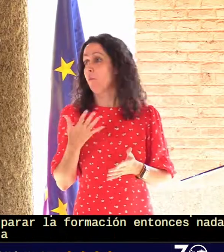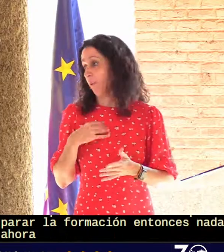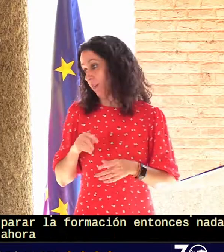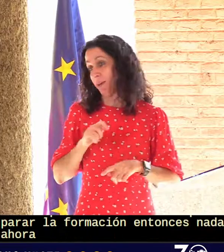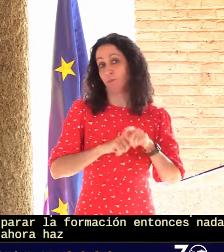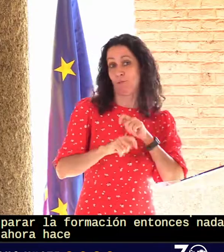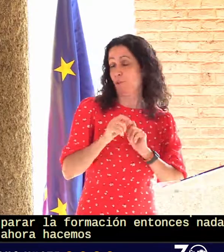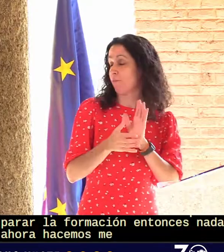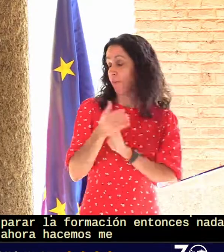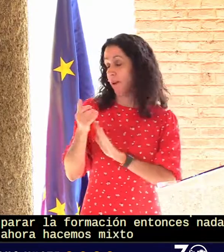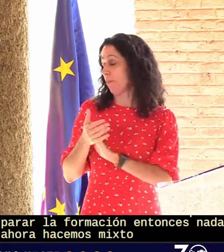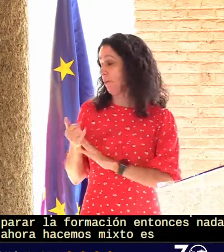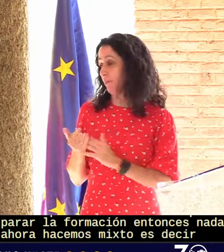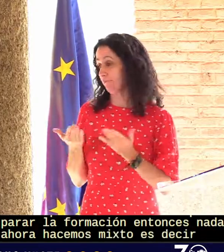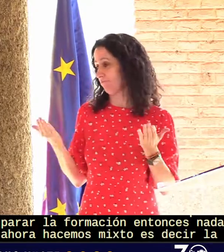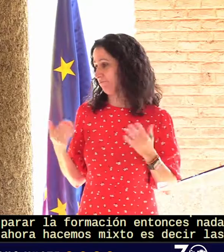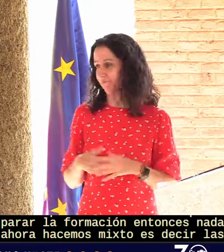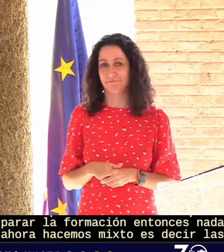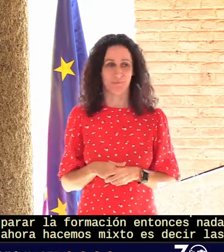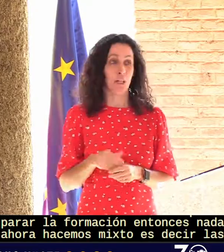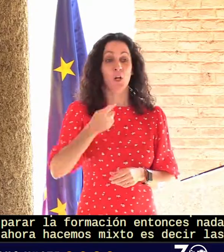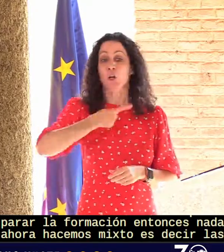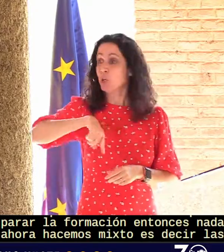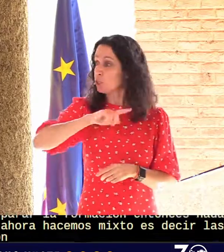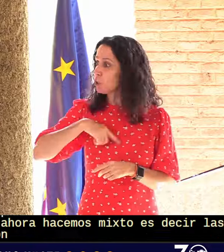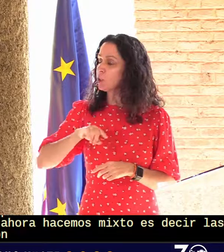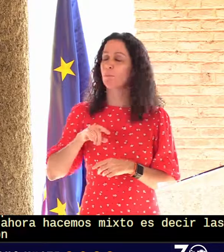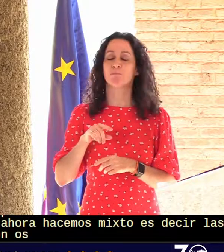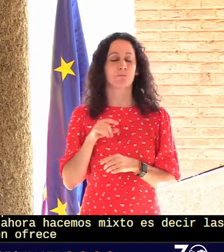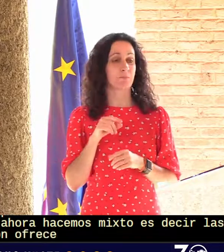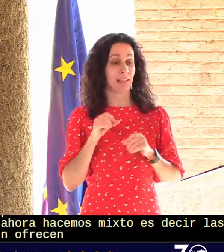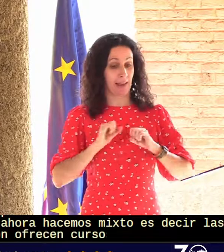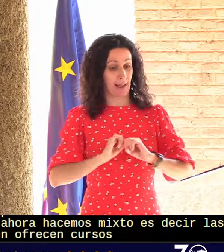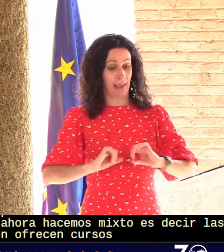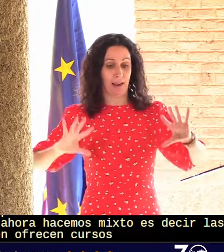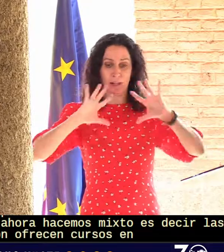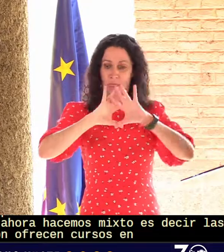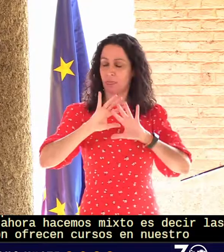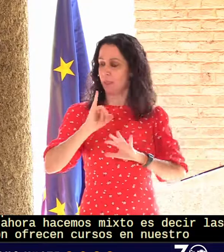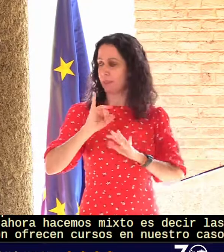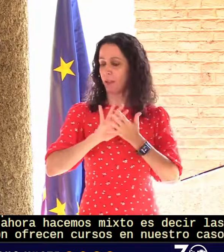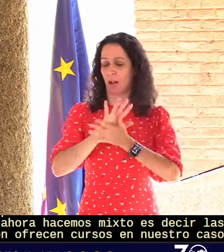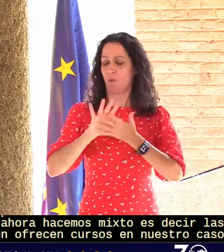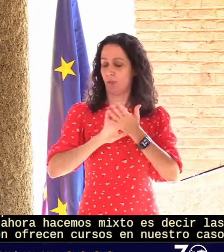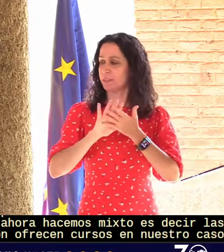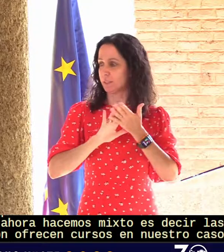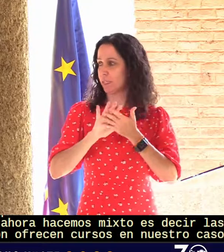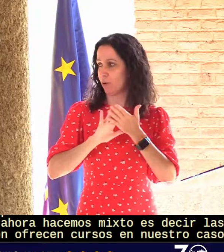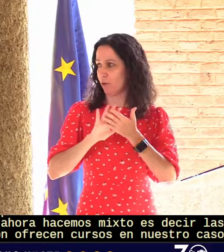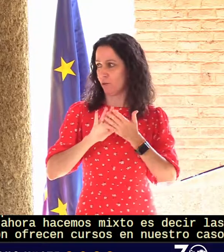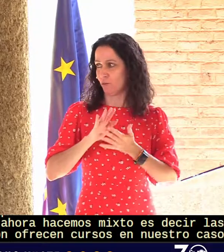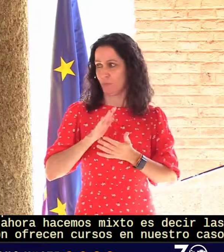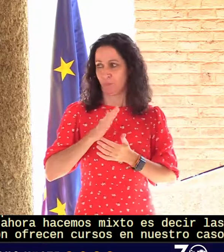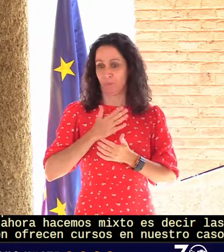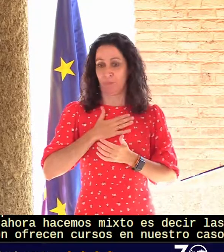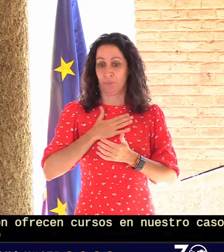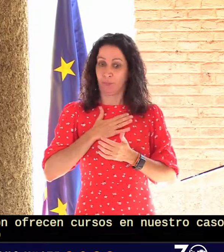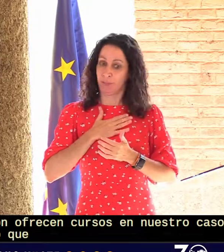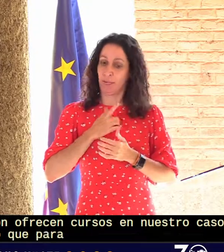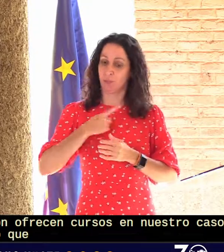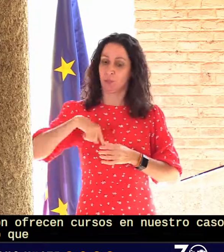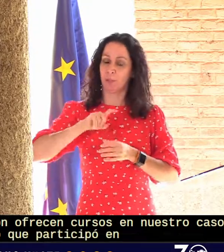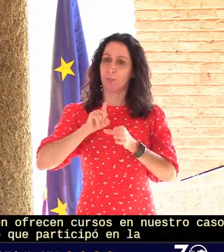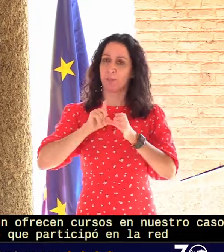ahora hacemos mixto es decir las asociaciones y la federación ofrecen cursos en nuestro caso eh como antes han explicado que